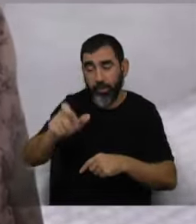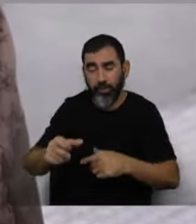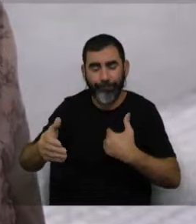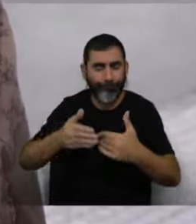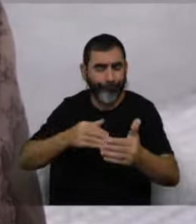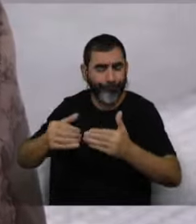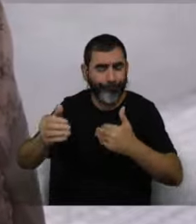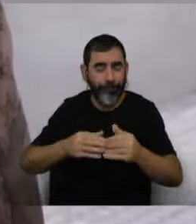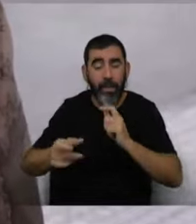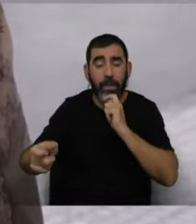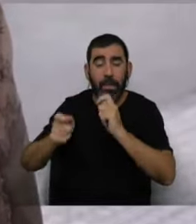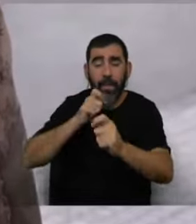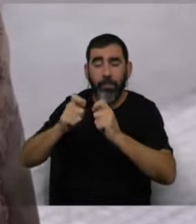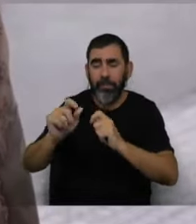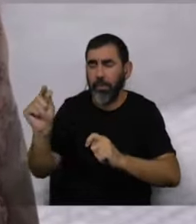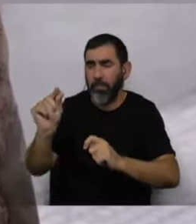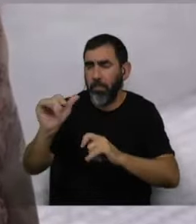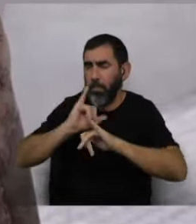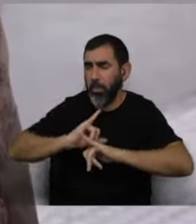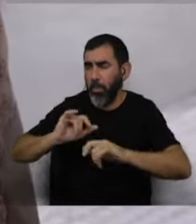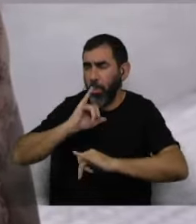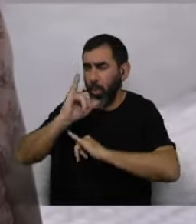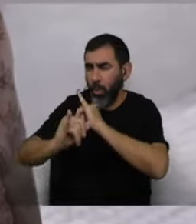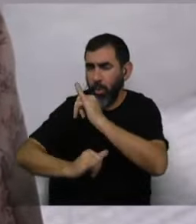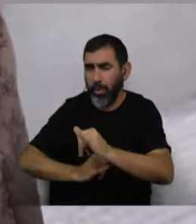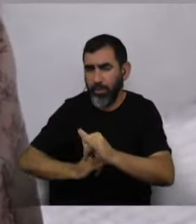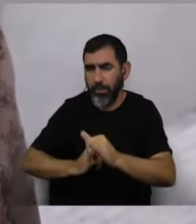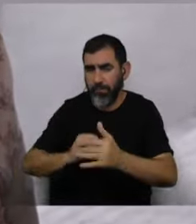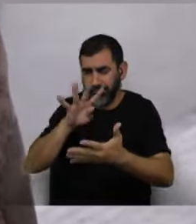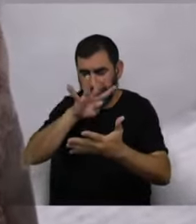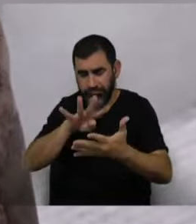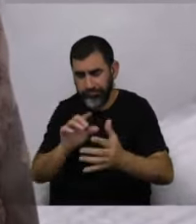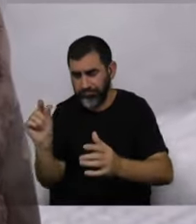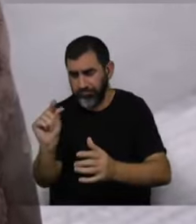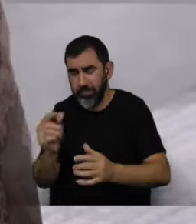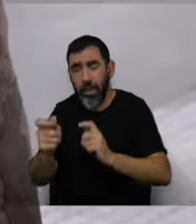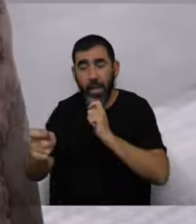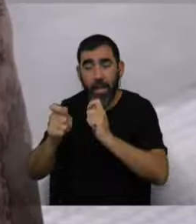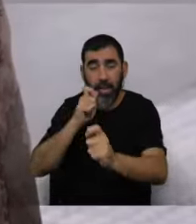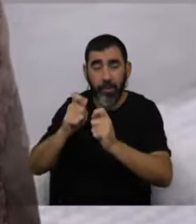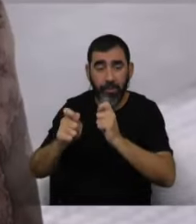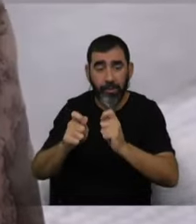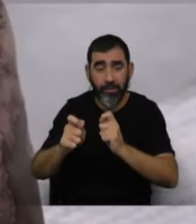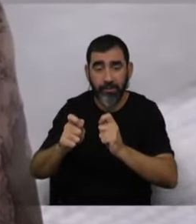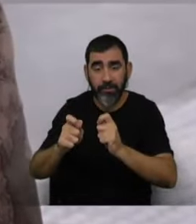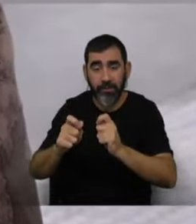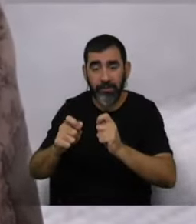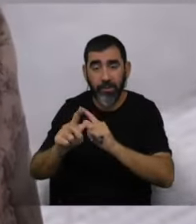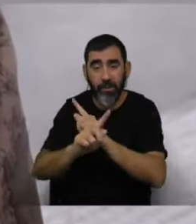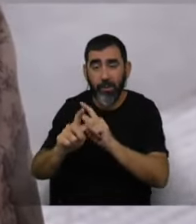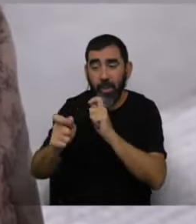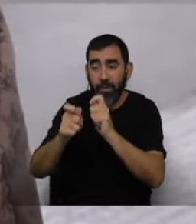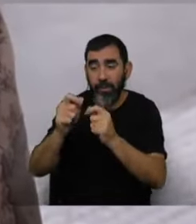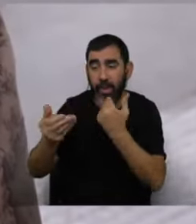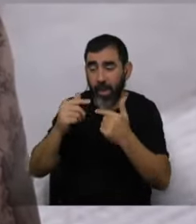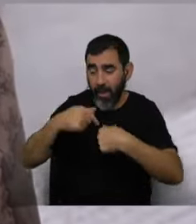probable la prensa ha tenido poca trascendencia si nos ponemos a razonarlo pero la prensa de masas no es la prensa que viene a